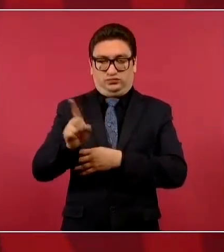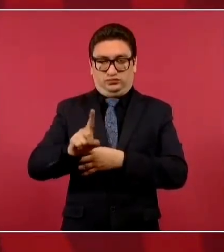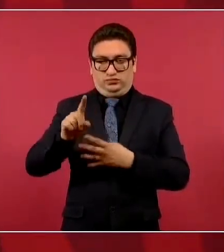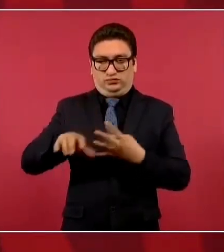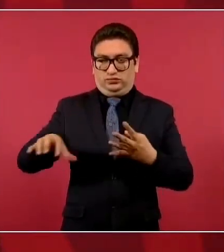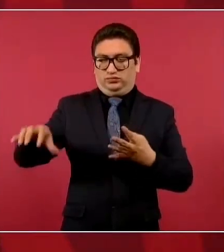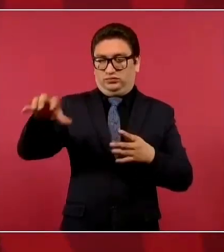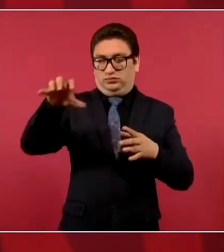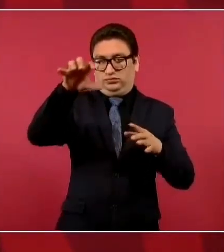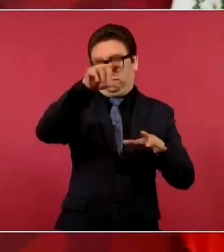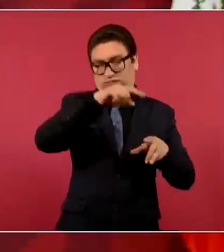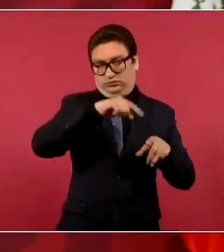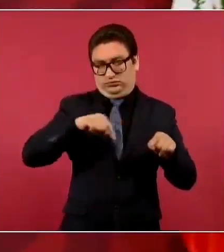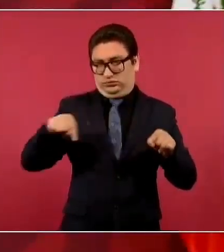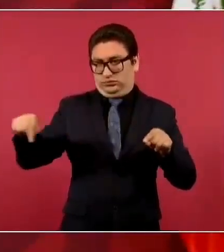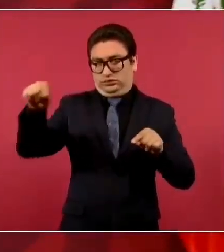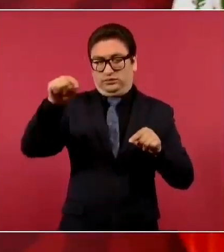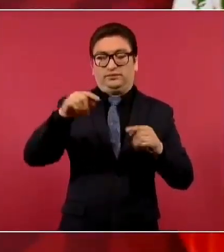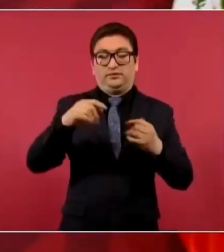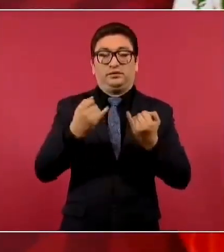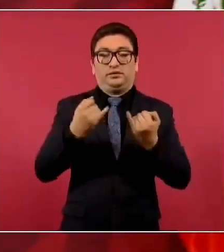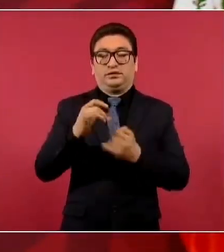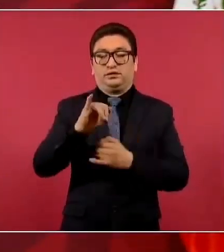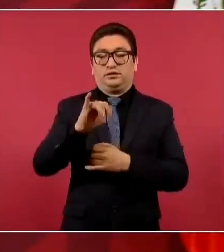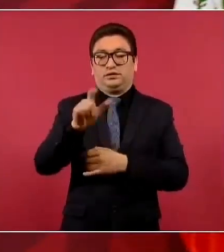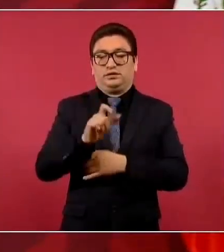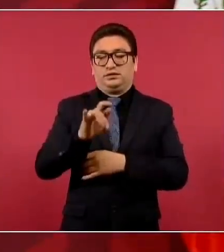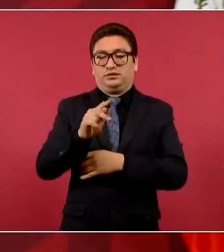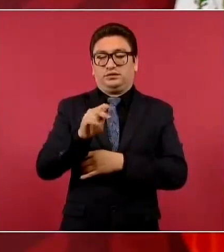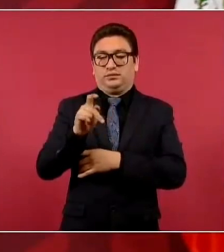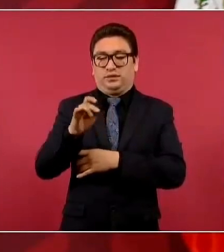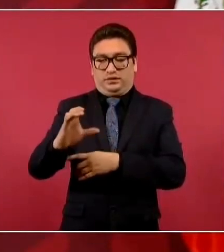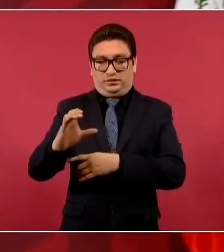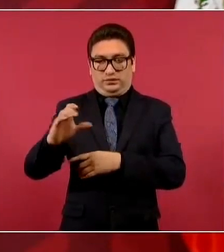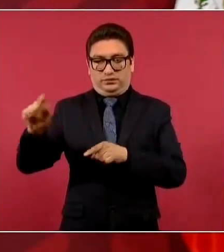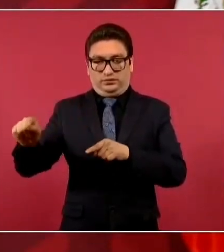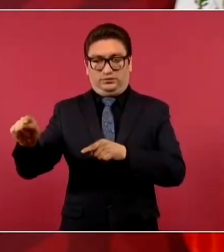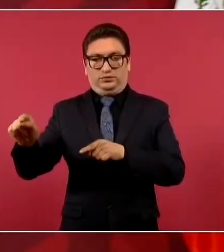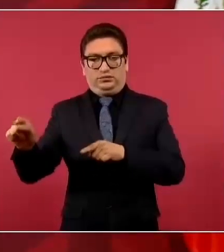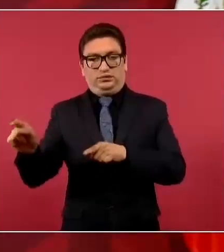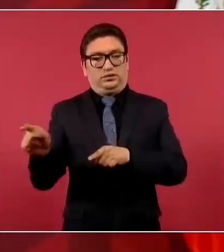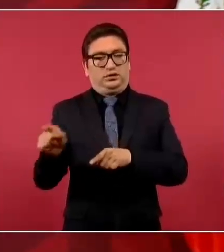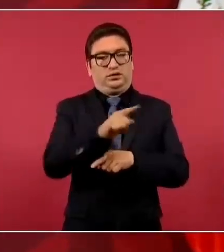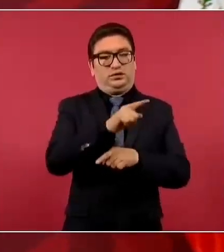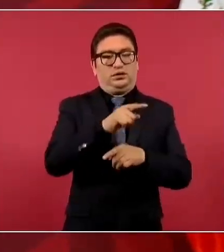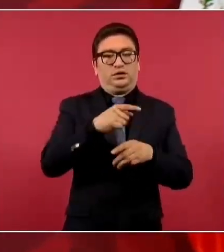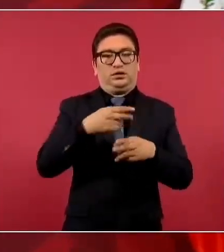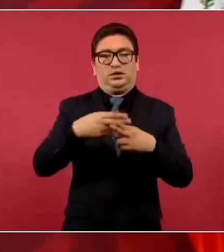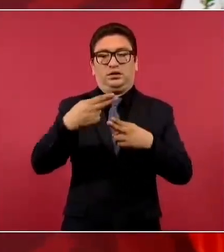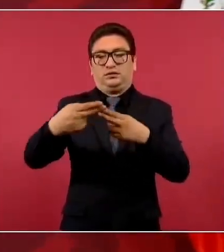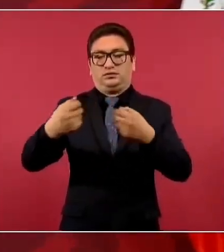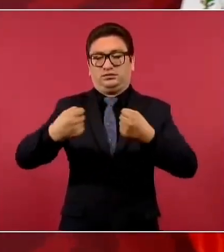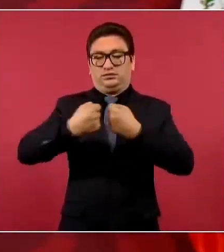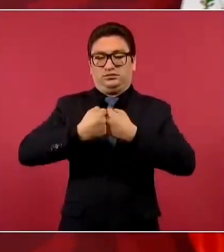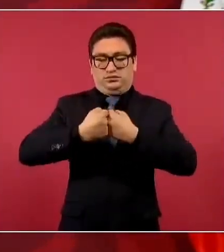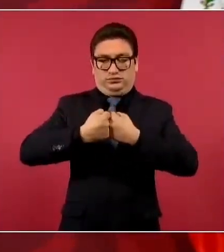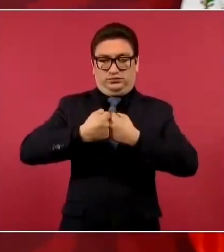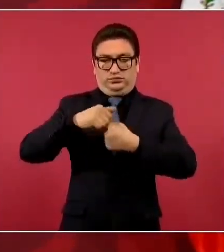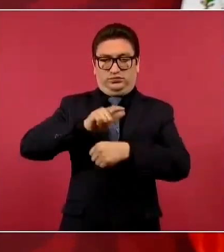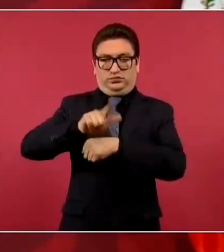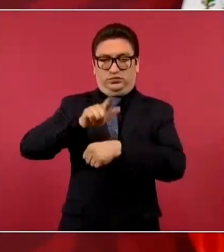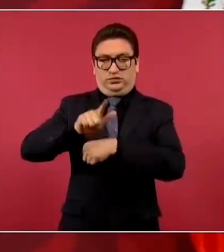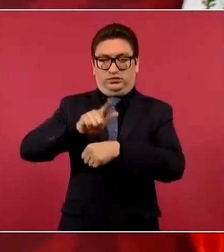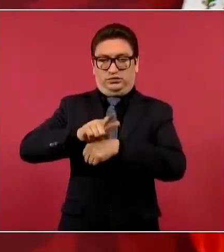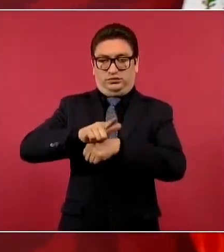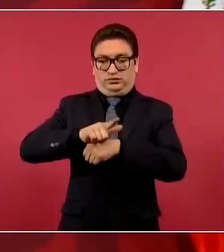que es el Istmo, y luego de Ixtepec, del Istmo, hasta la frontera con Guatemala,